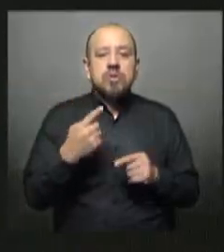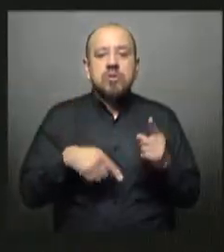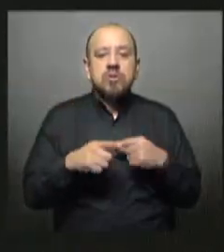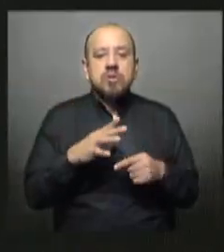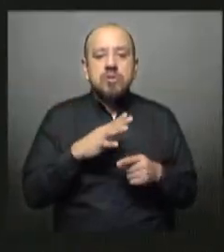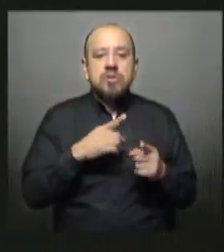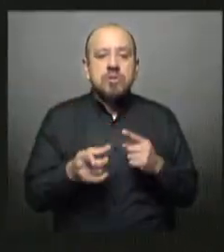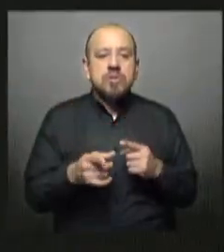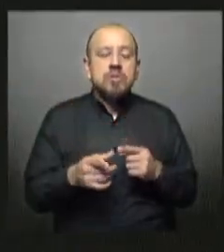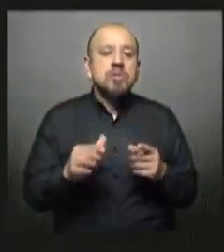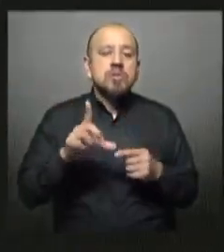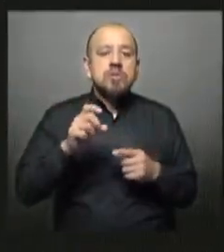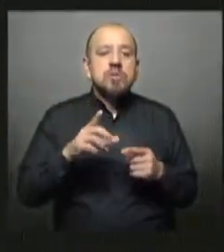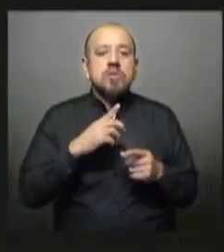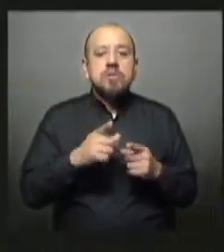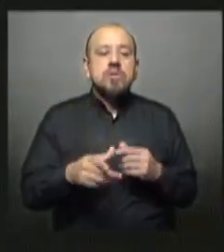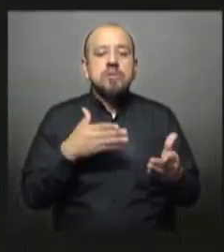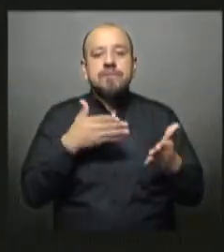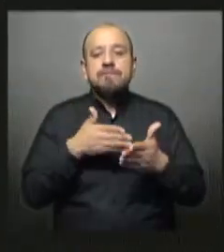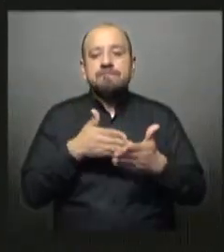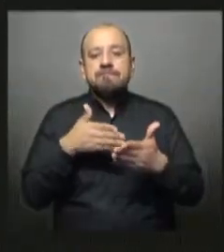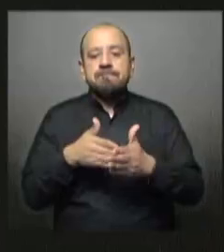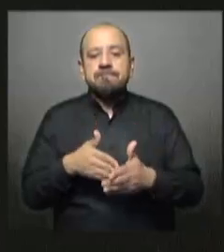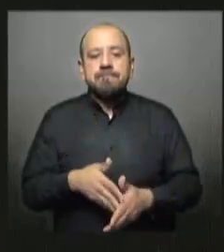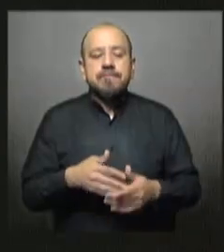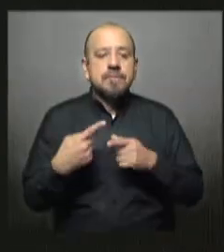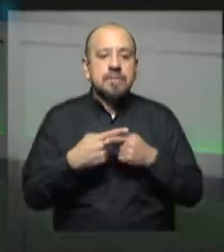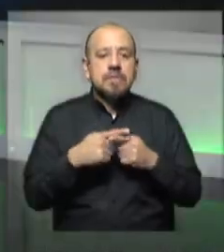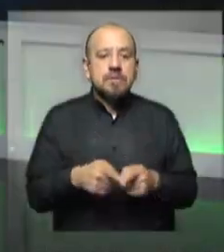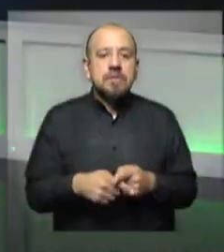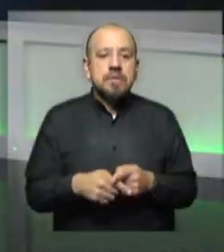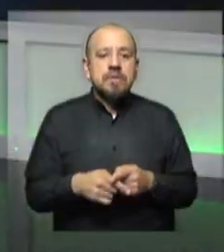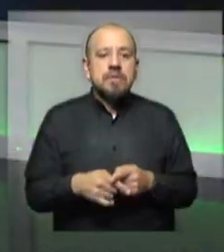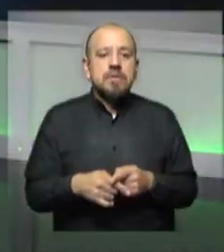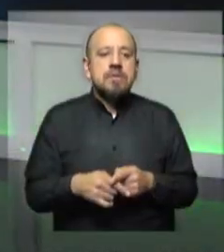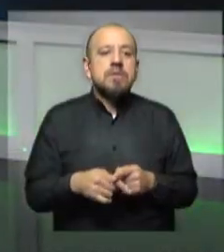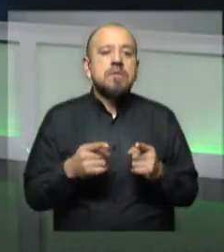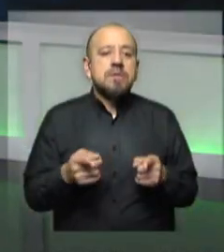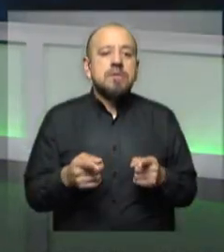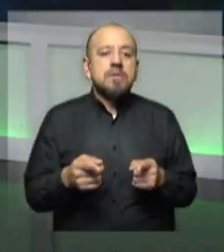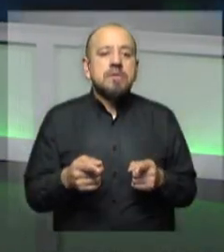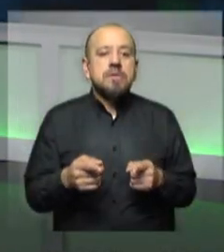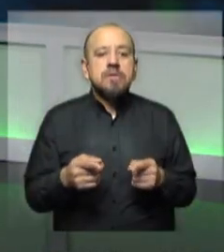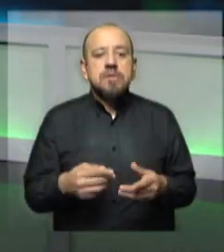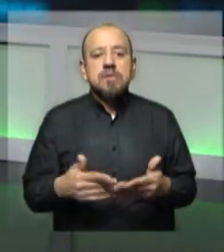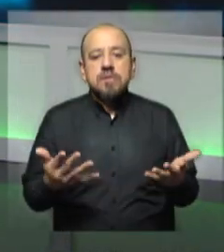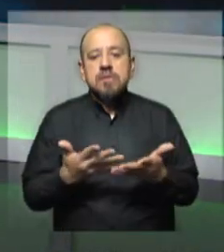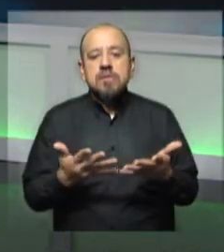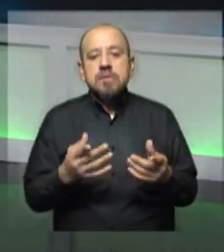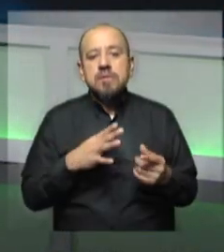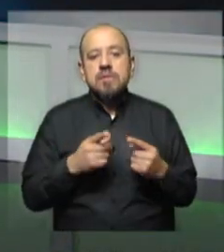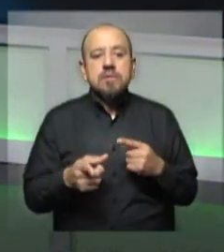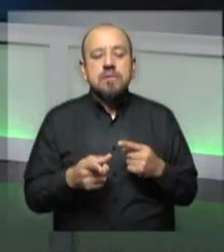definición binaria Que obviamente tiene muchísimas limitantes que ya hemos discutido en otras columnas o sea hecha esa precisión para ubicarnos ahora lo que tenemos acá